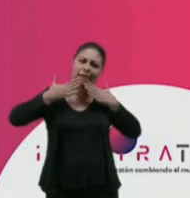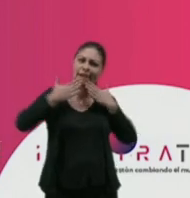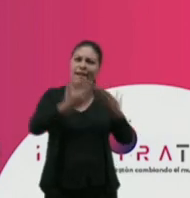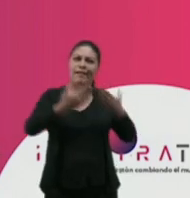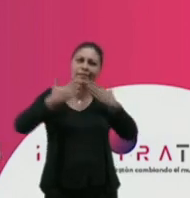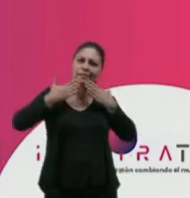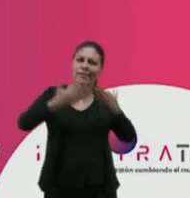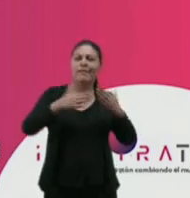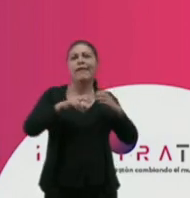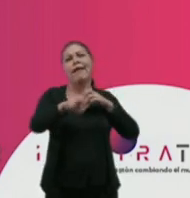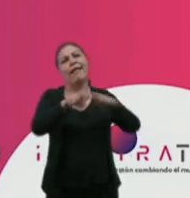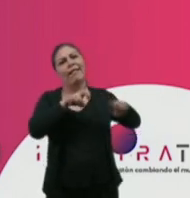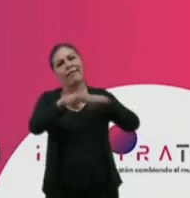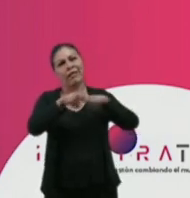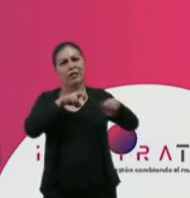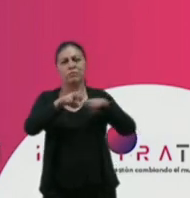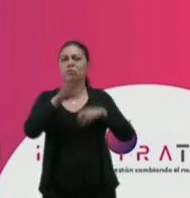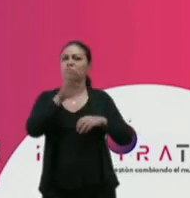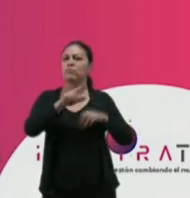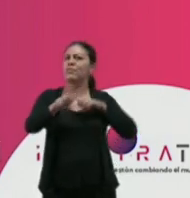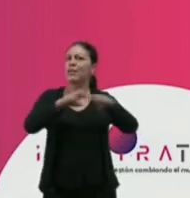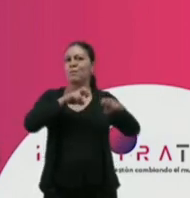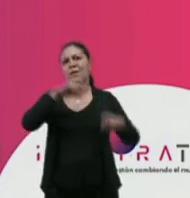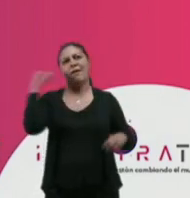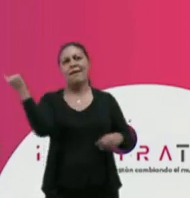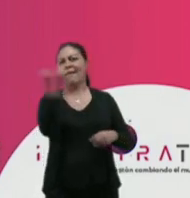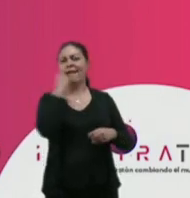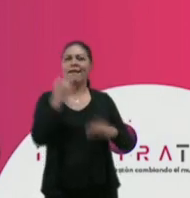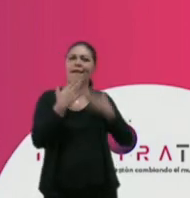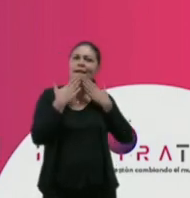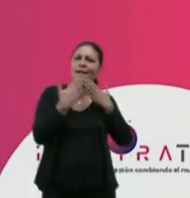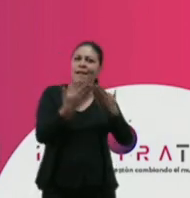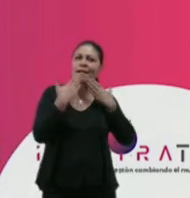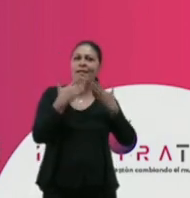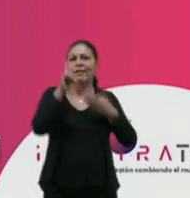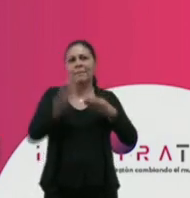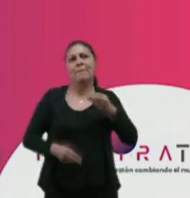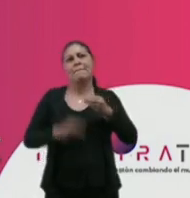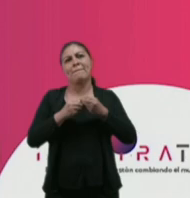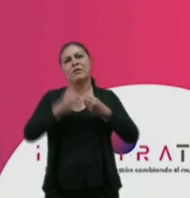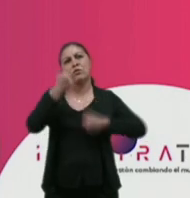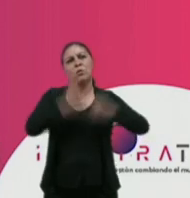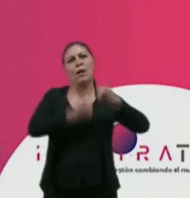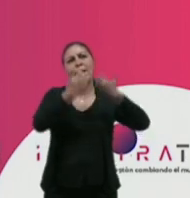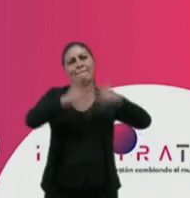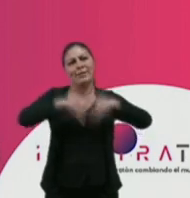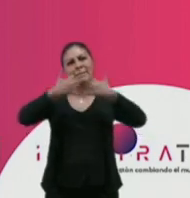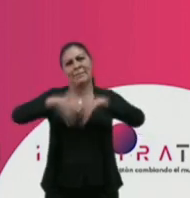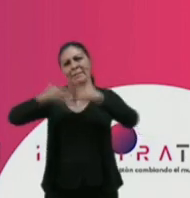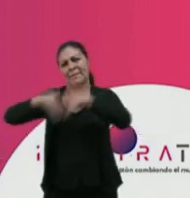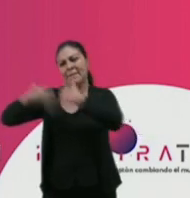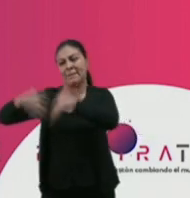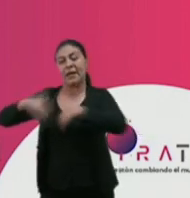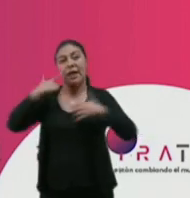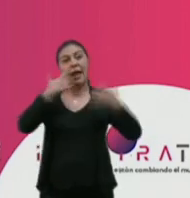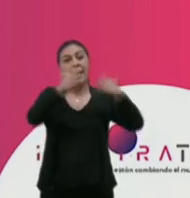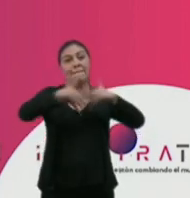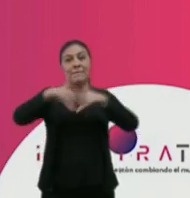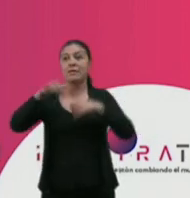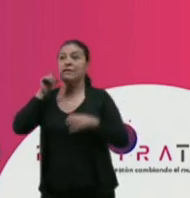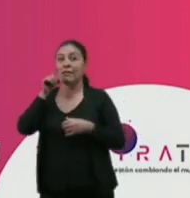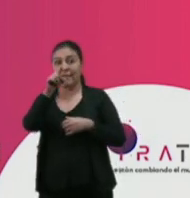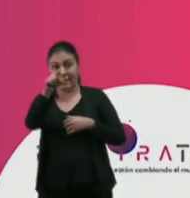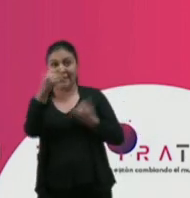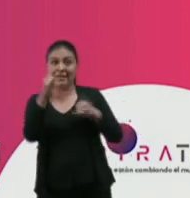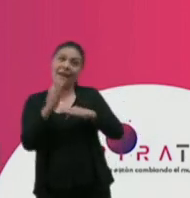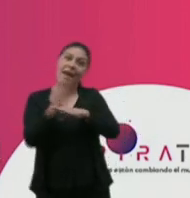transporte público y privado. Y hablo también en nombre de muchos empresarios que tú has entrenado personalmente y nos